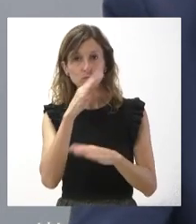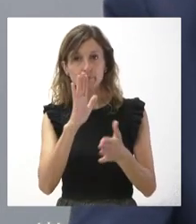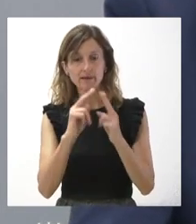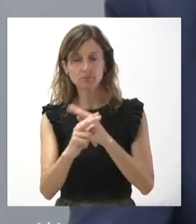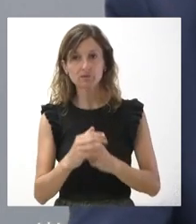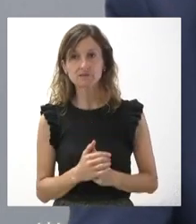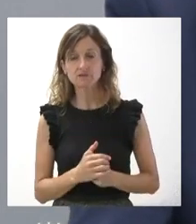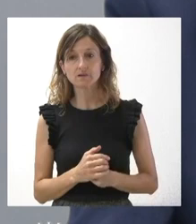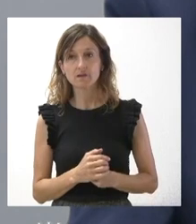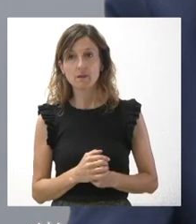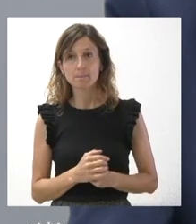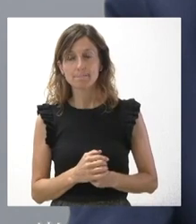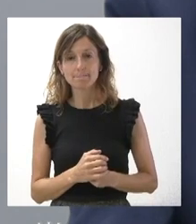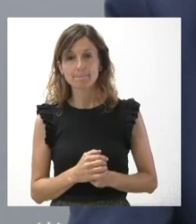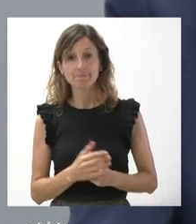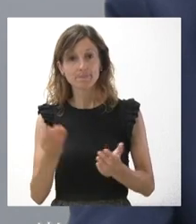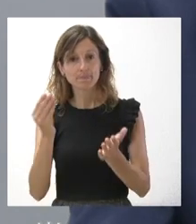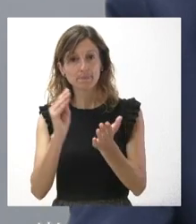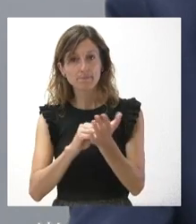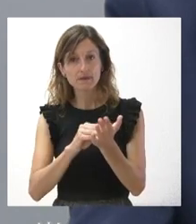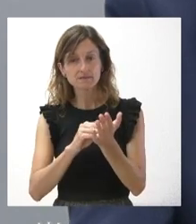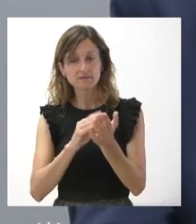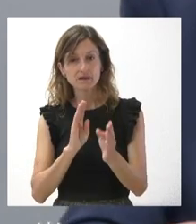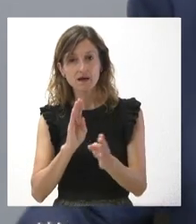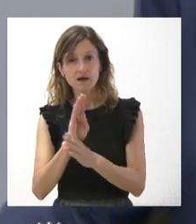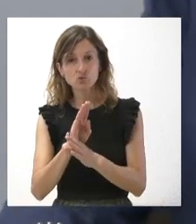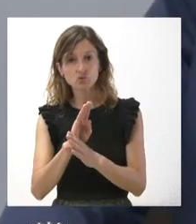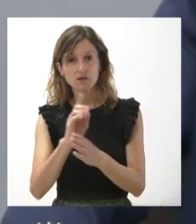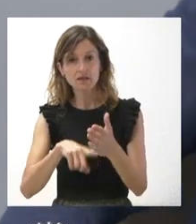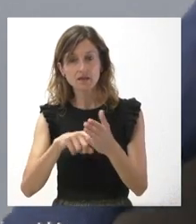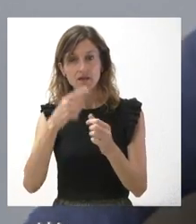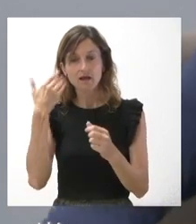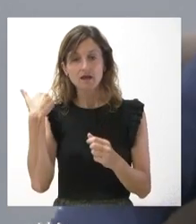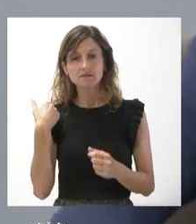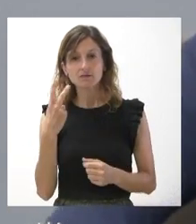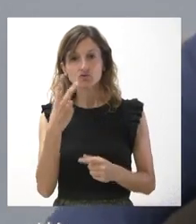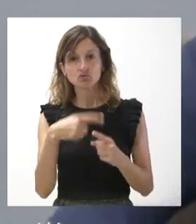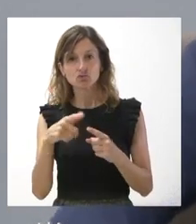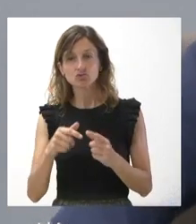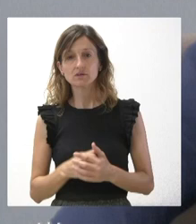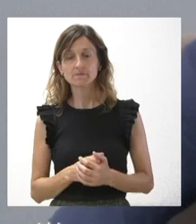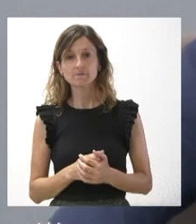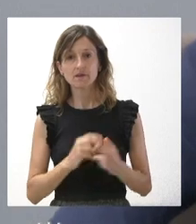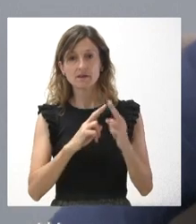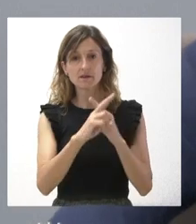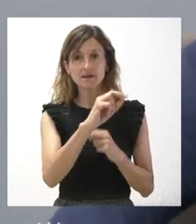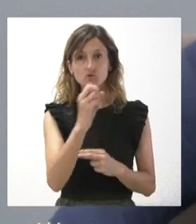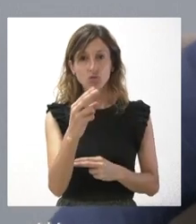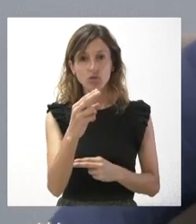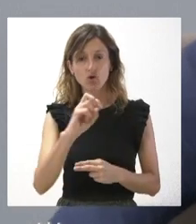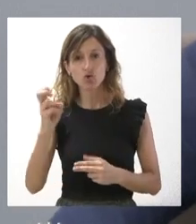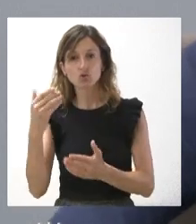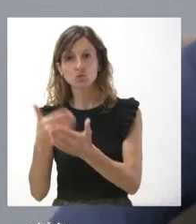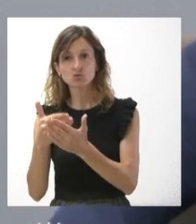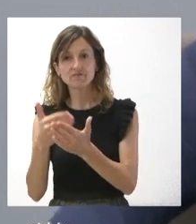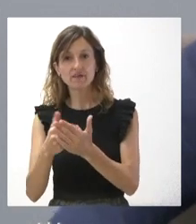Pero con una circunstancia, y es que en la mecánica de las ayudas anteriormente había dos momentos. Una era la resolución y otra la justificación